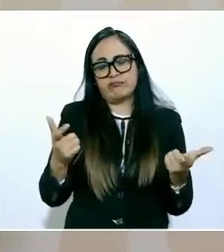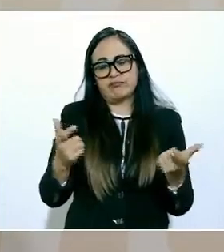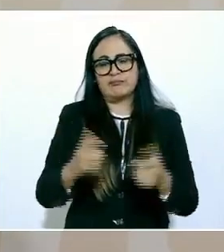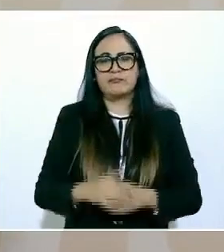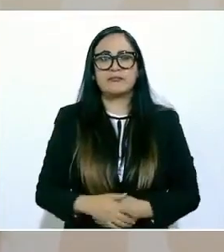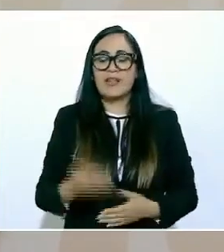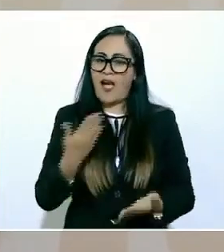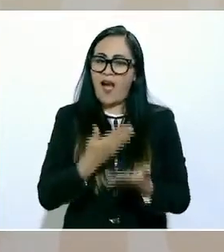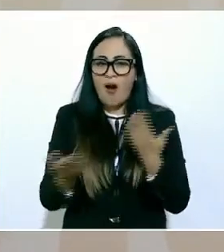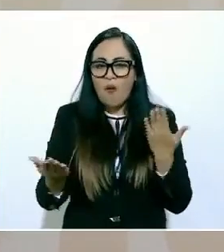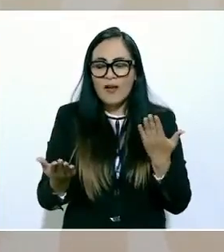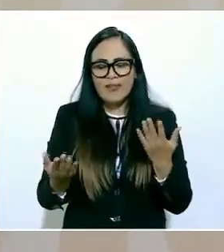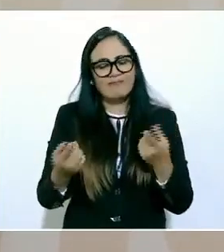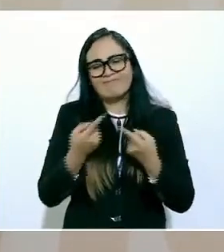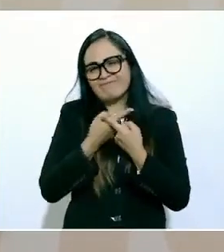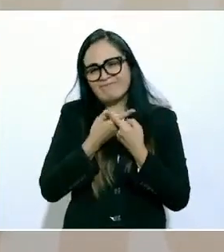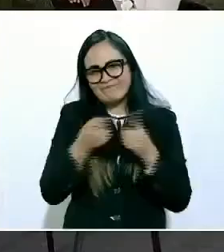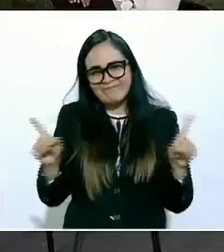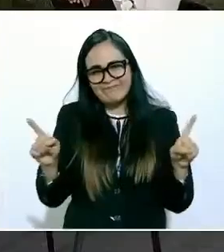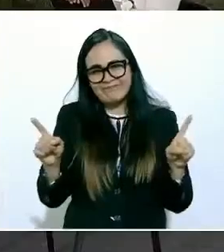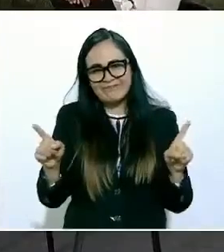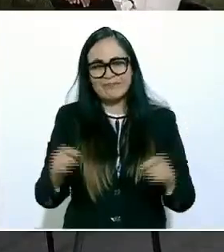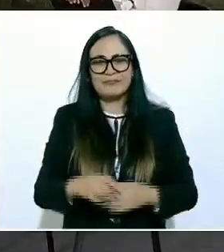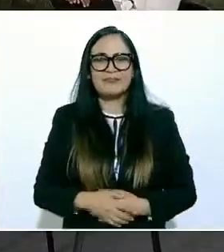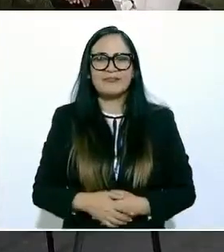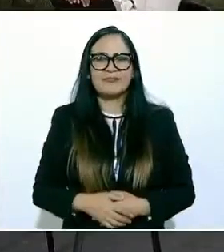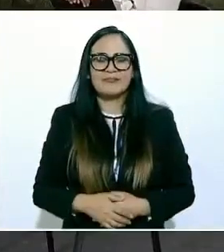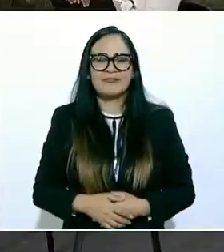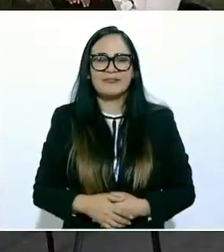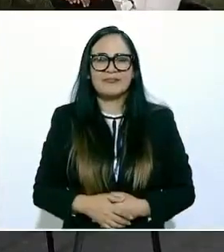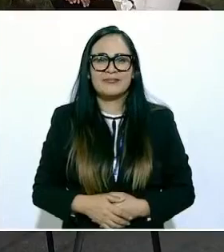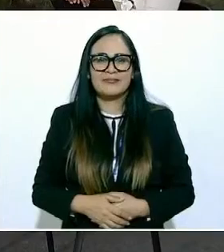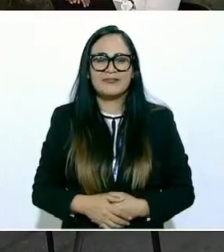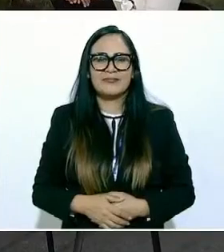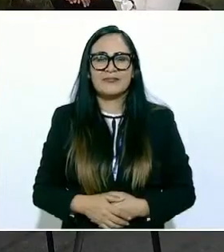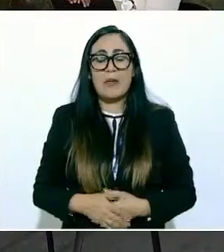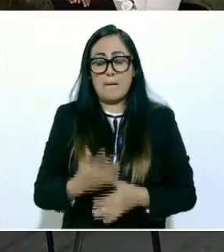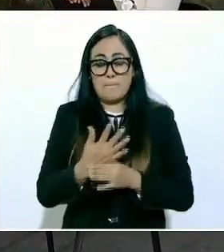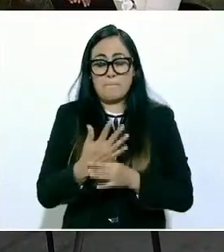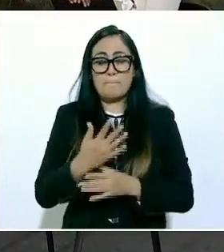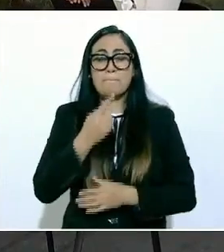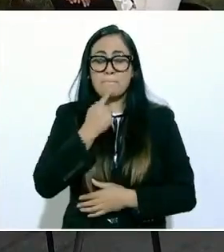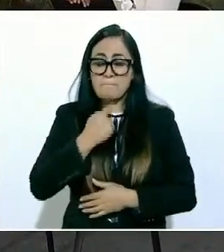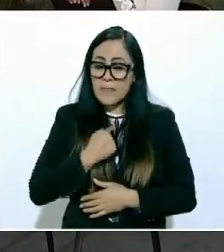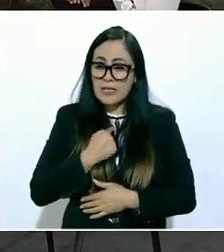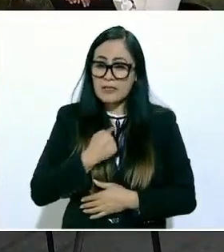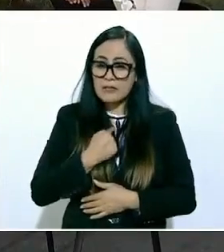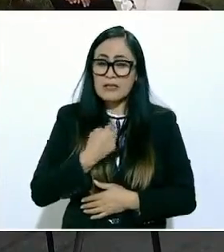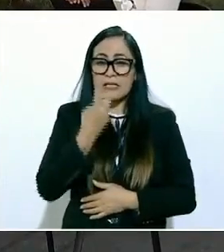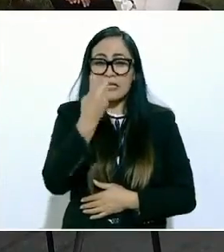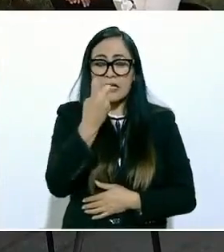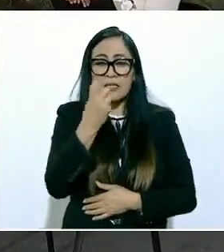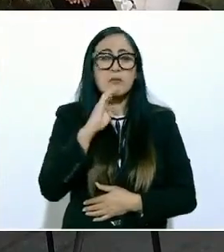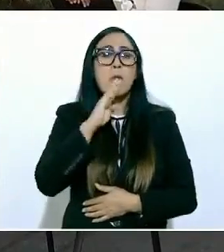Ahora es distinto. Cuando me dicen de que está mal